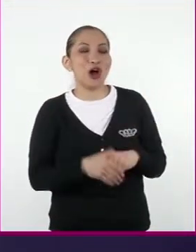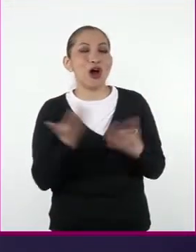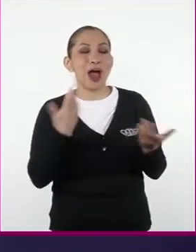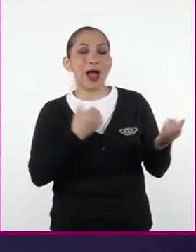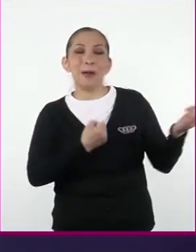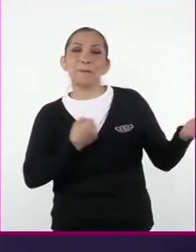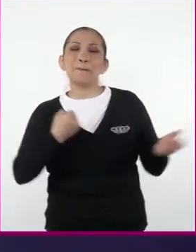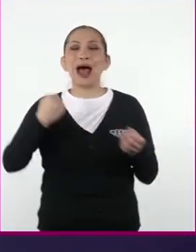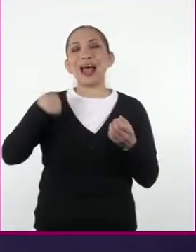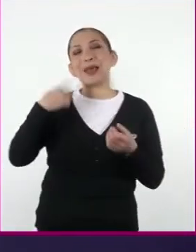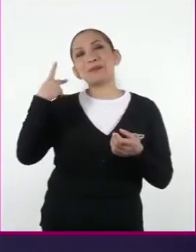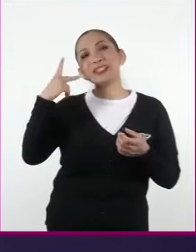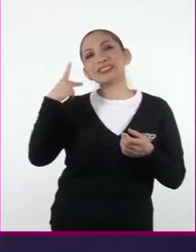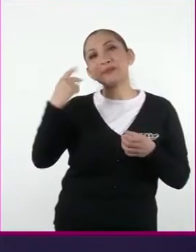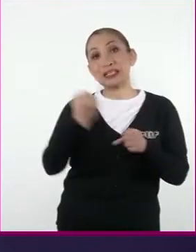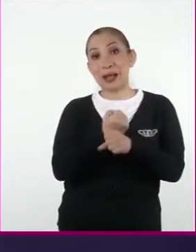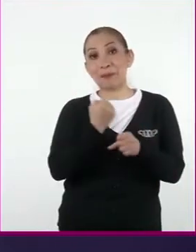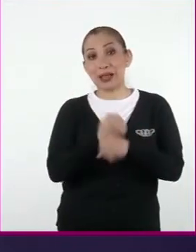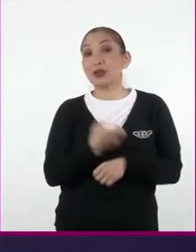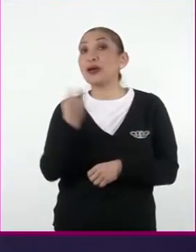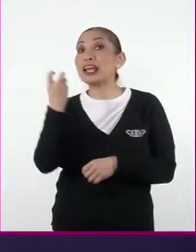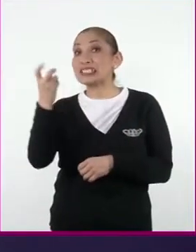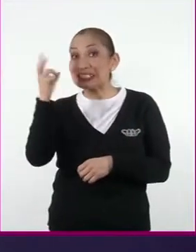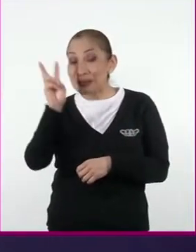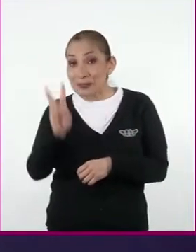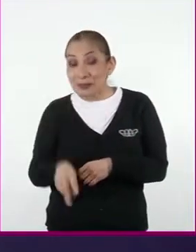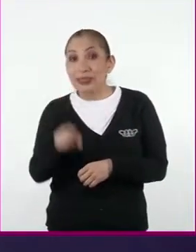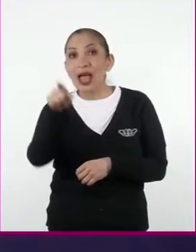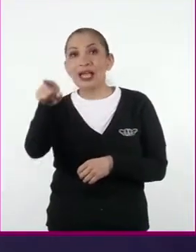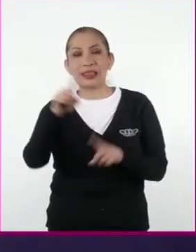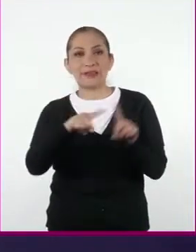del baile, el príncipe y el zapato, ¿no? Ese mismo, y tiene